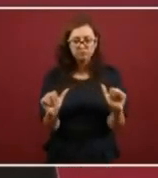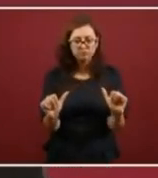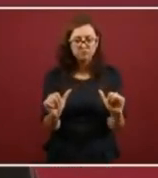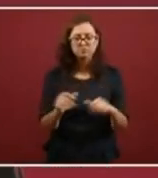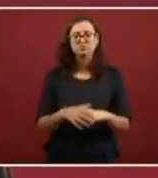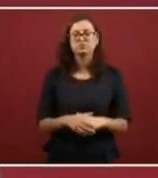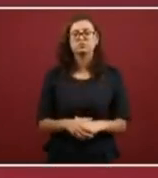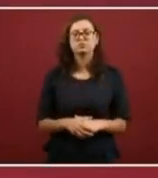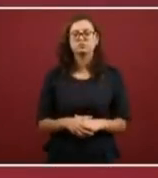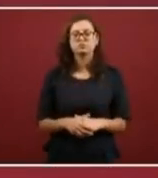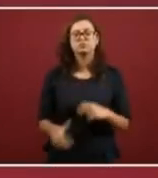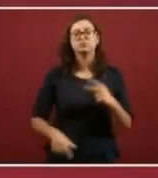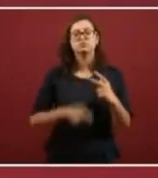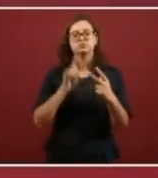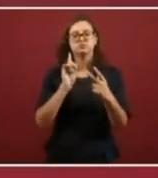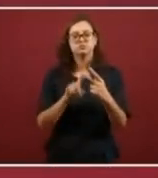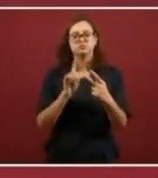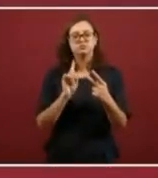Y